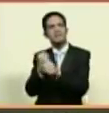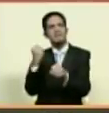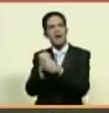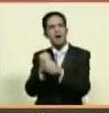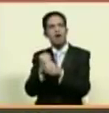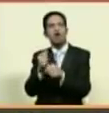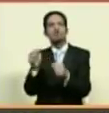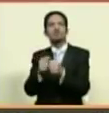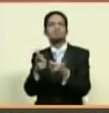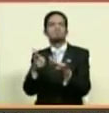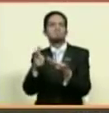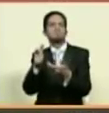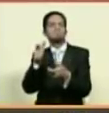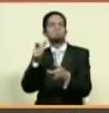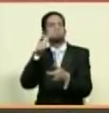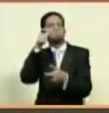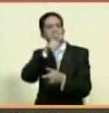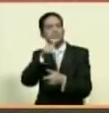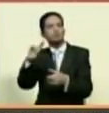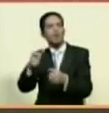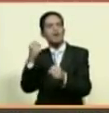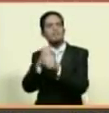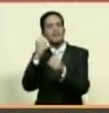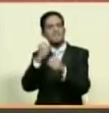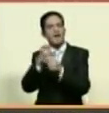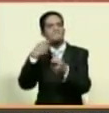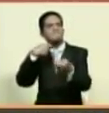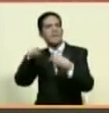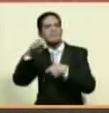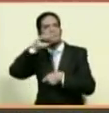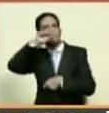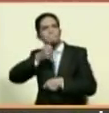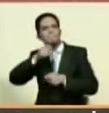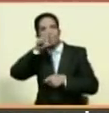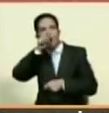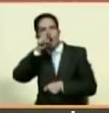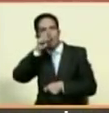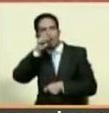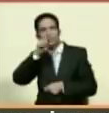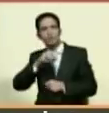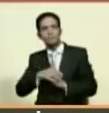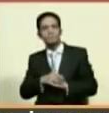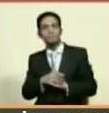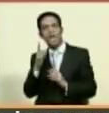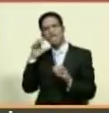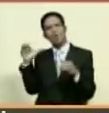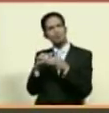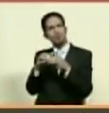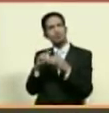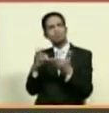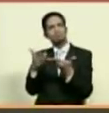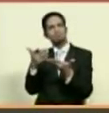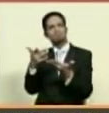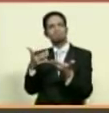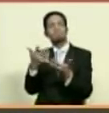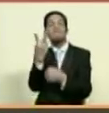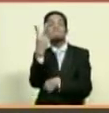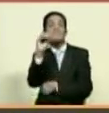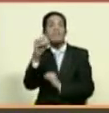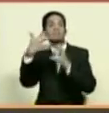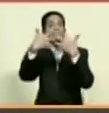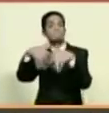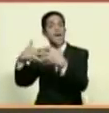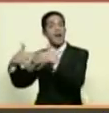ganadero. En el tema avícola estuvimos reunidos con las principales 20 empresas